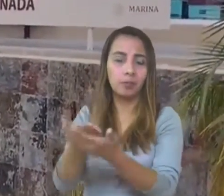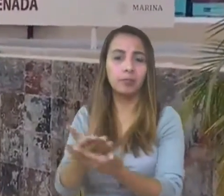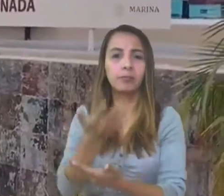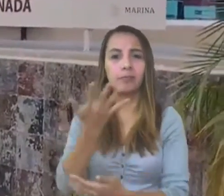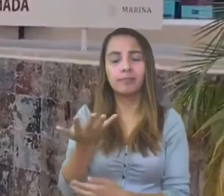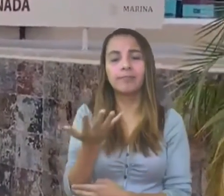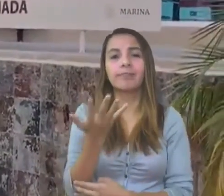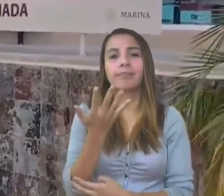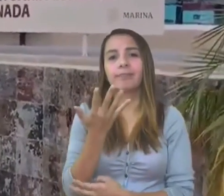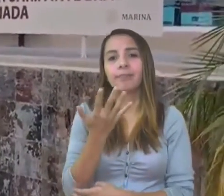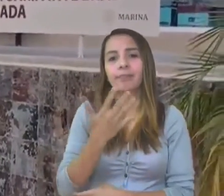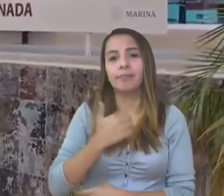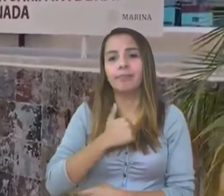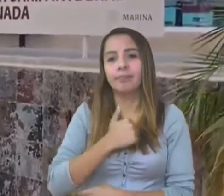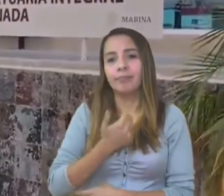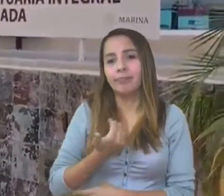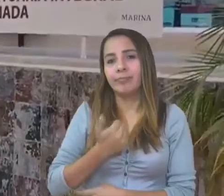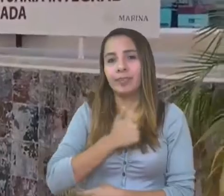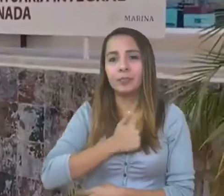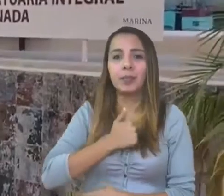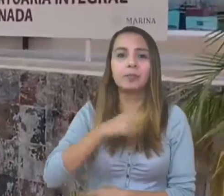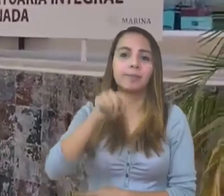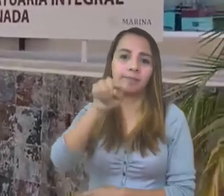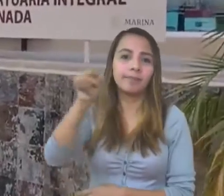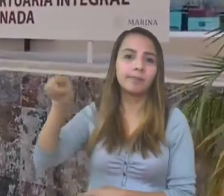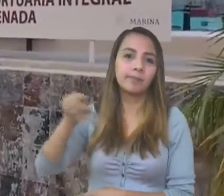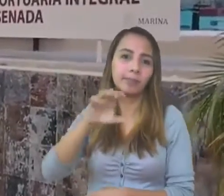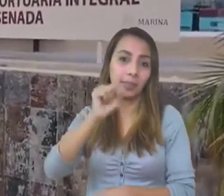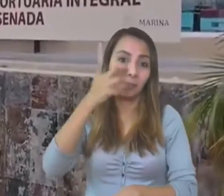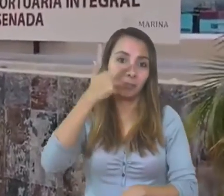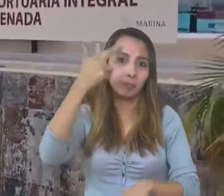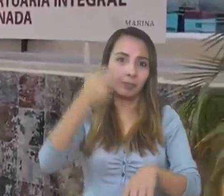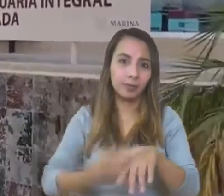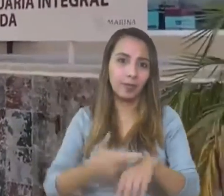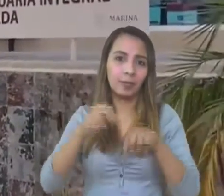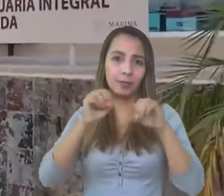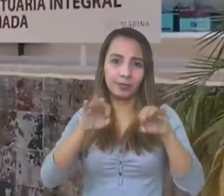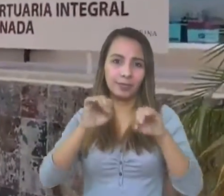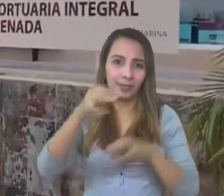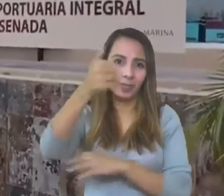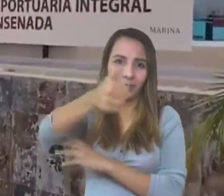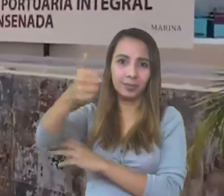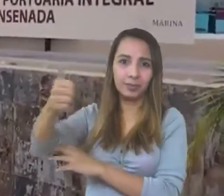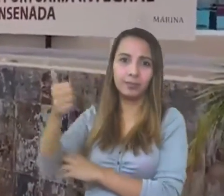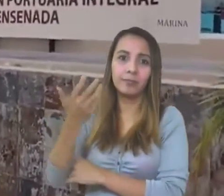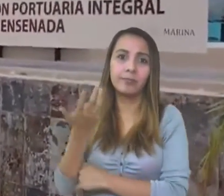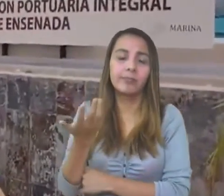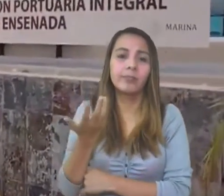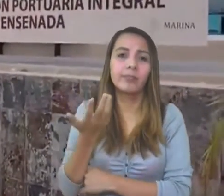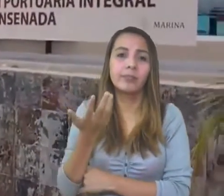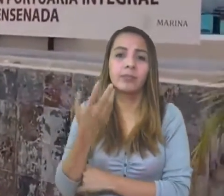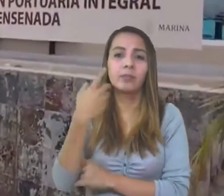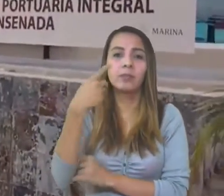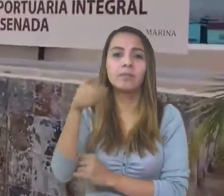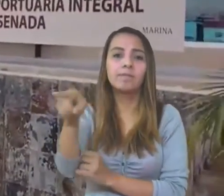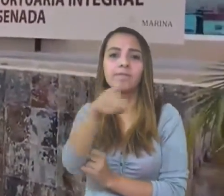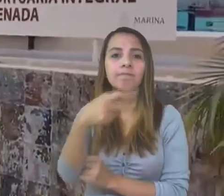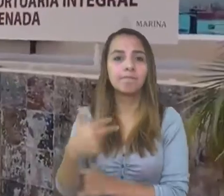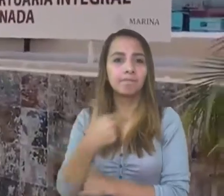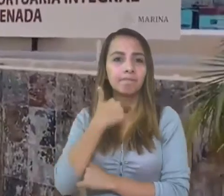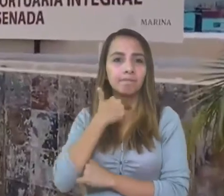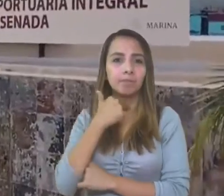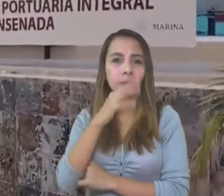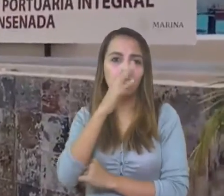son responsables de sus oficinas y no está en sus facultades.